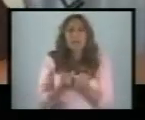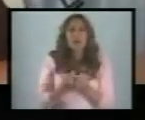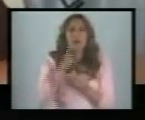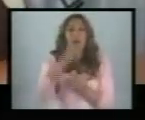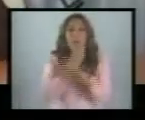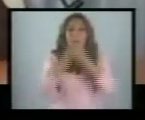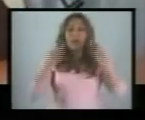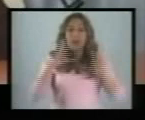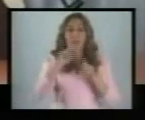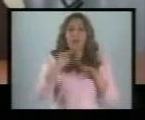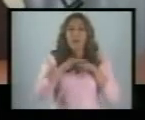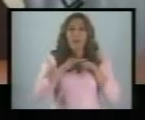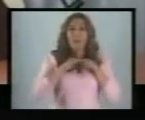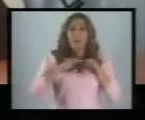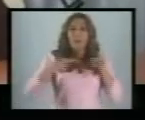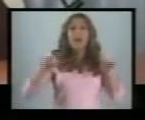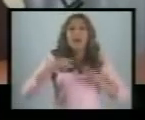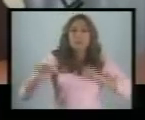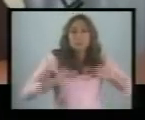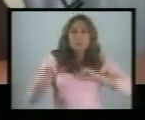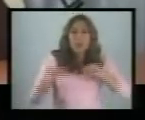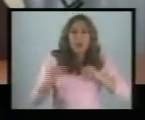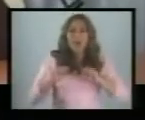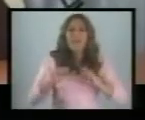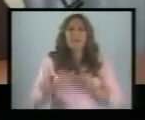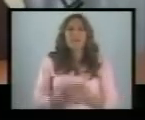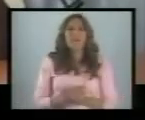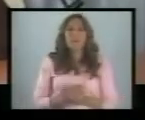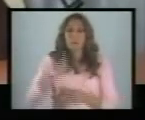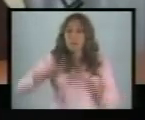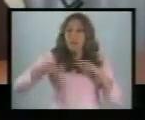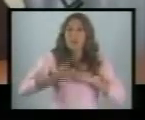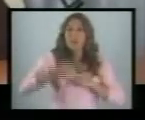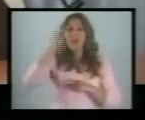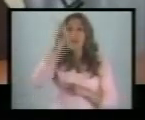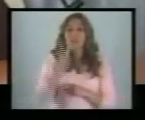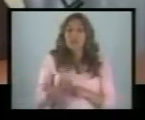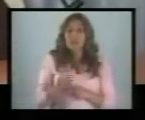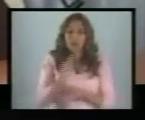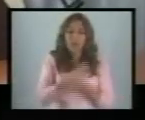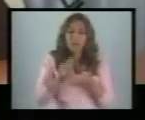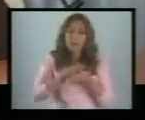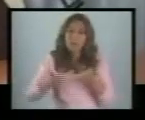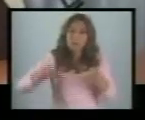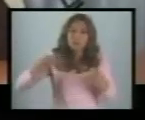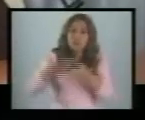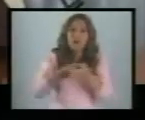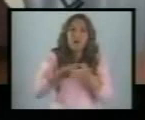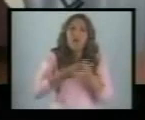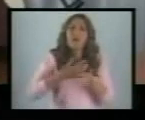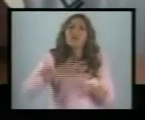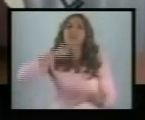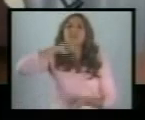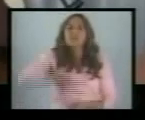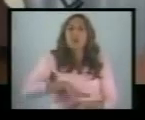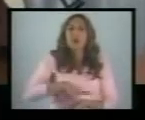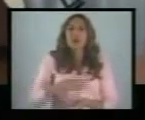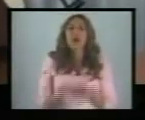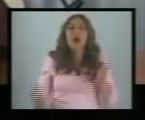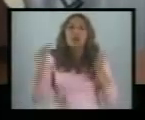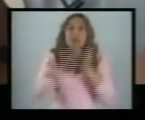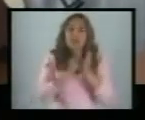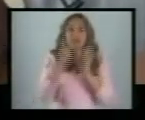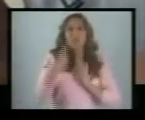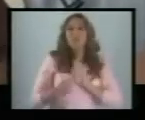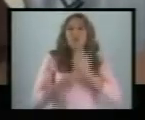quede estática, que es dinámica. Mañana Venezuela escribe de nuevo en su haber otra muestra de lo que es